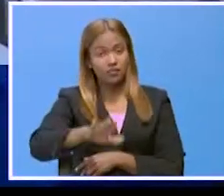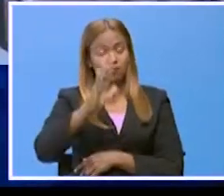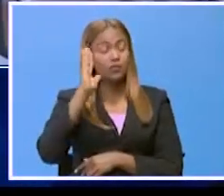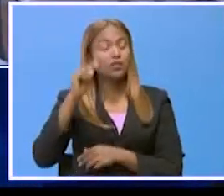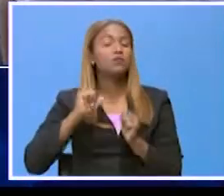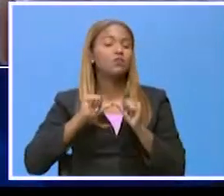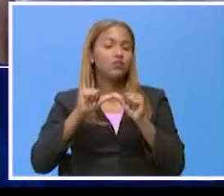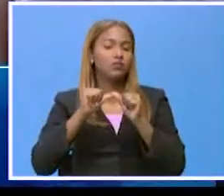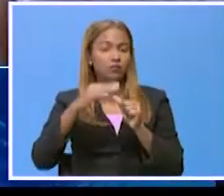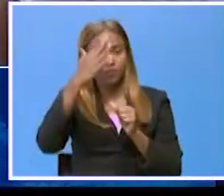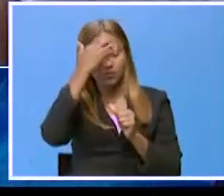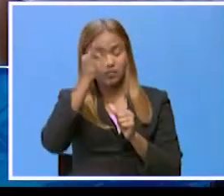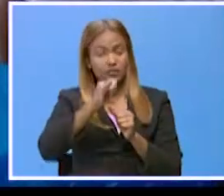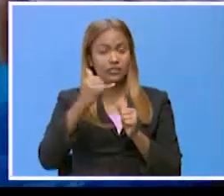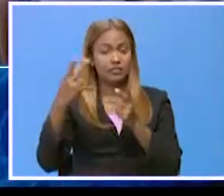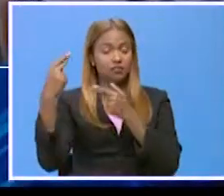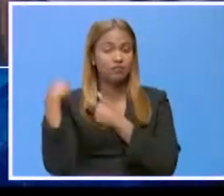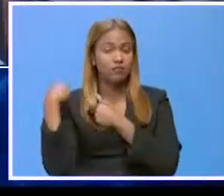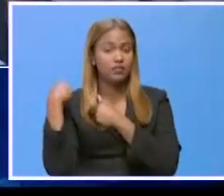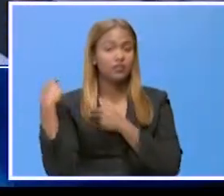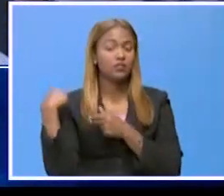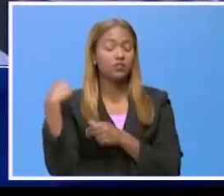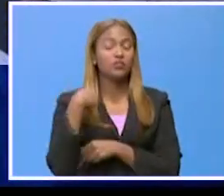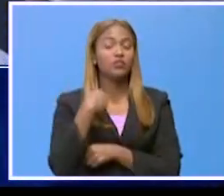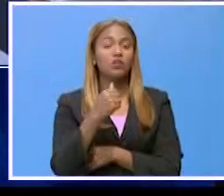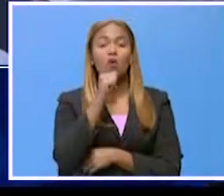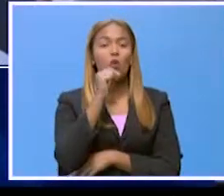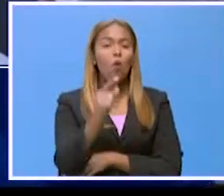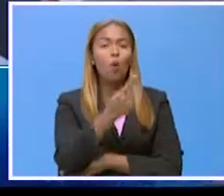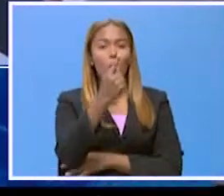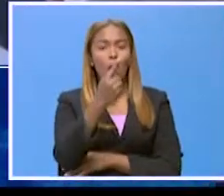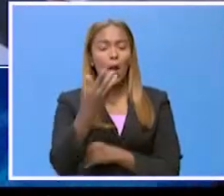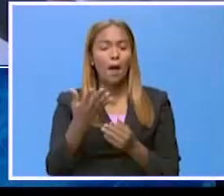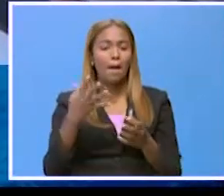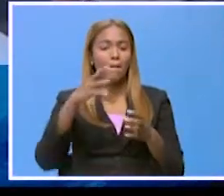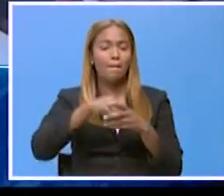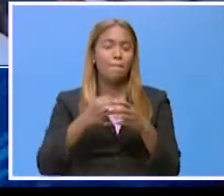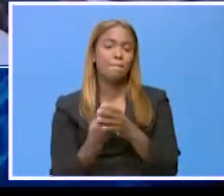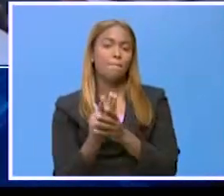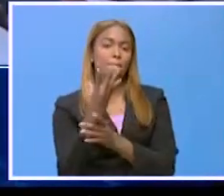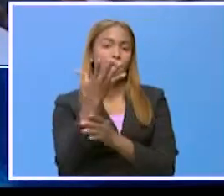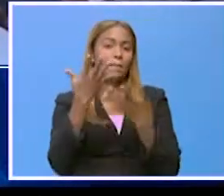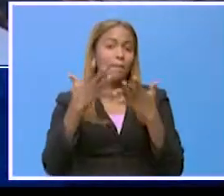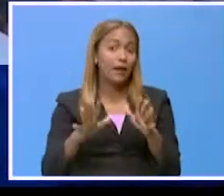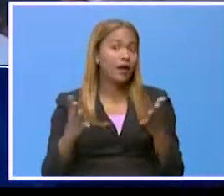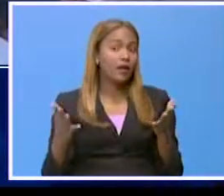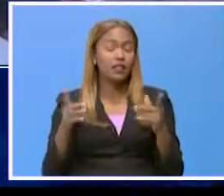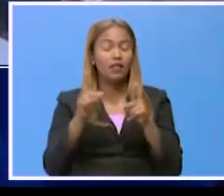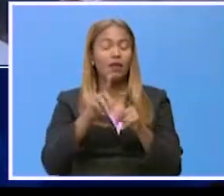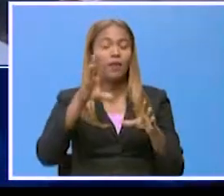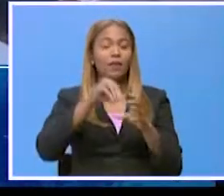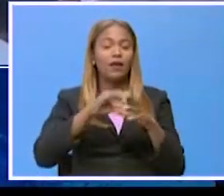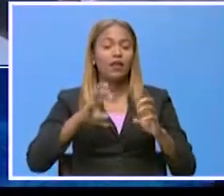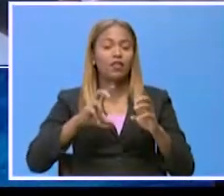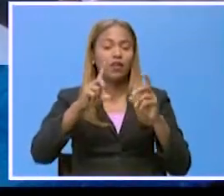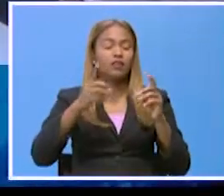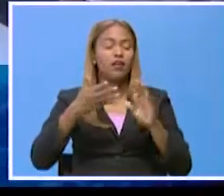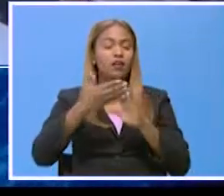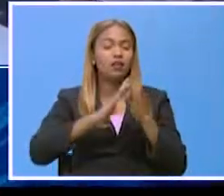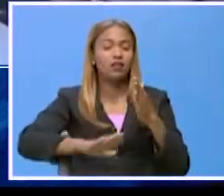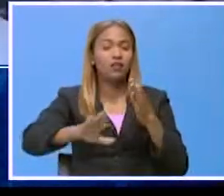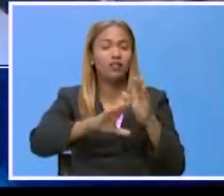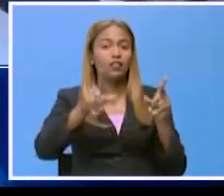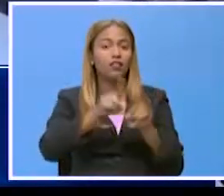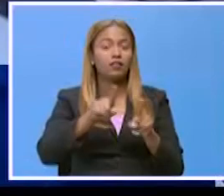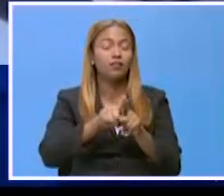vamos a continuar porque es una tarea que no solamente es plantar el árbol sino también que implica educación ambiental y